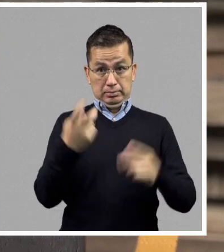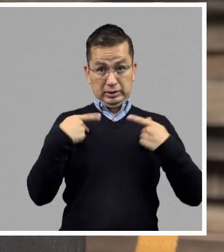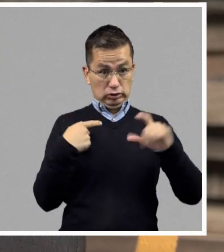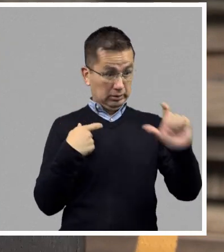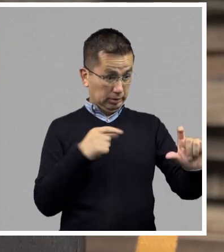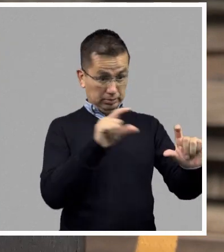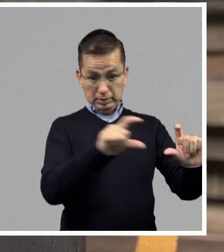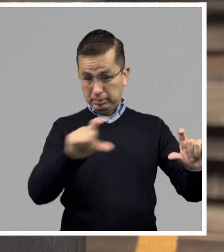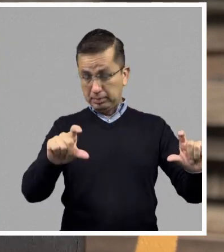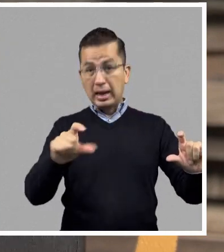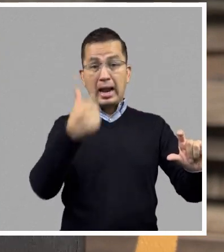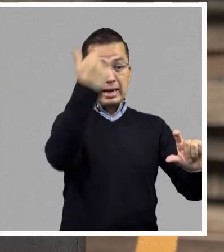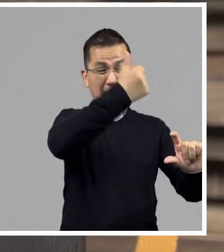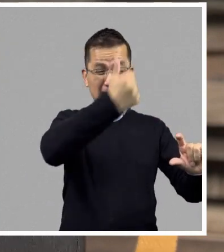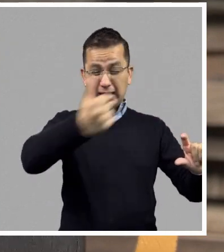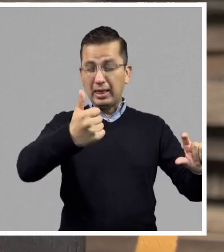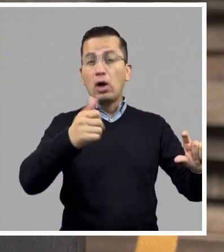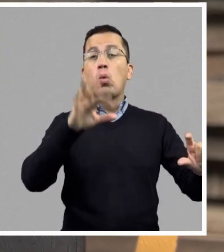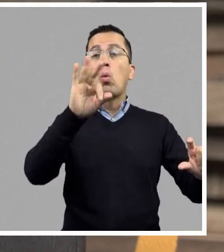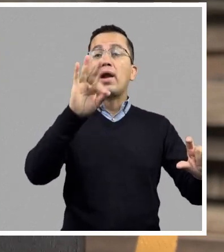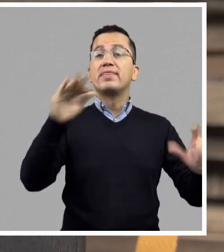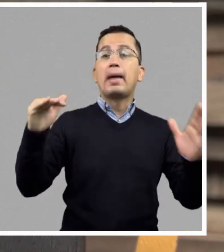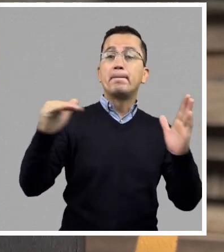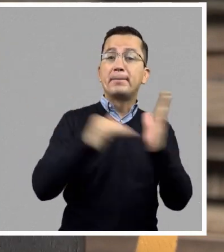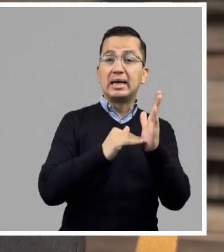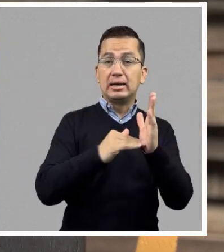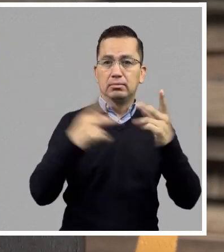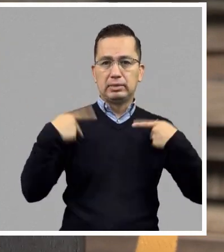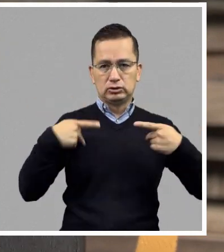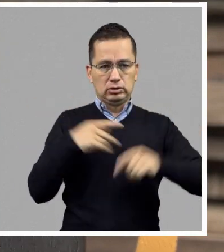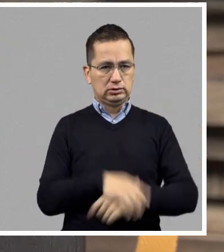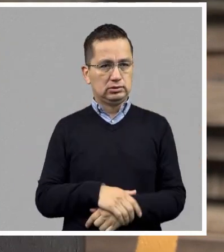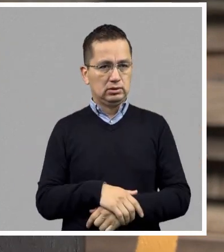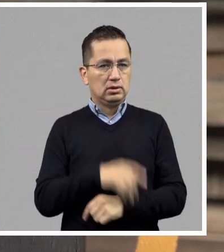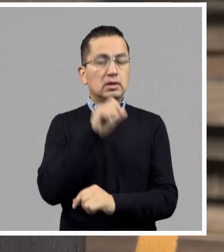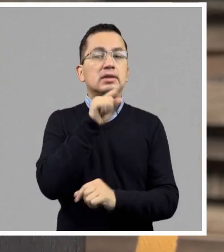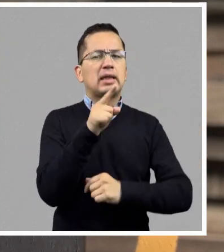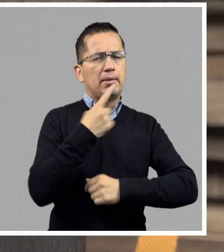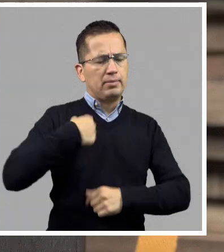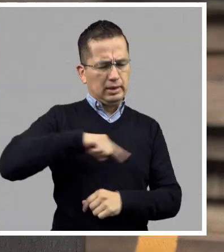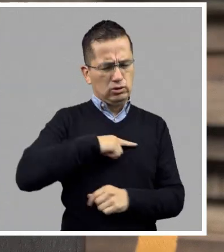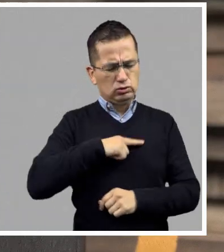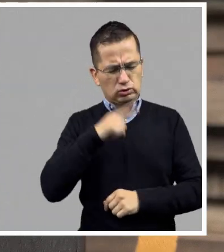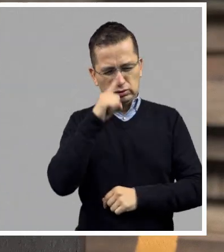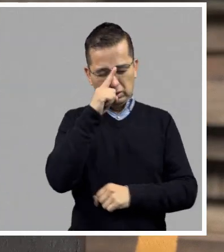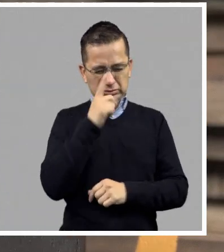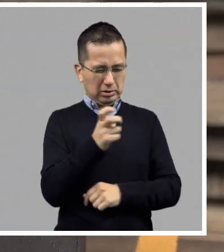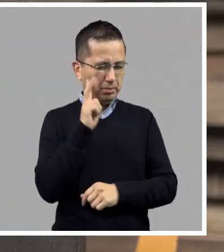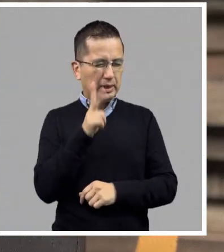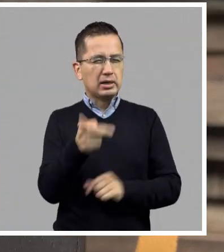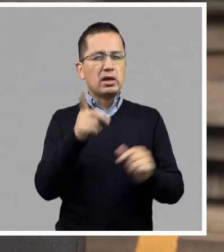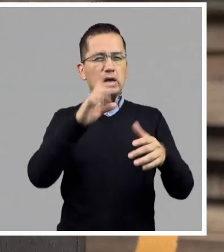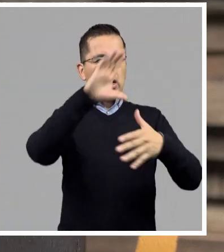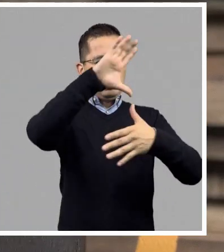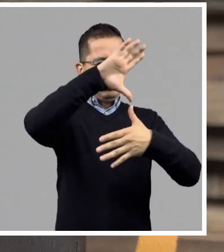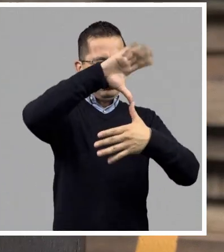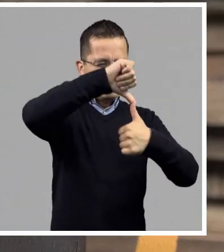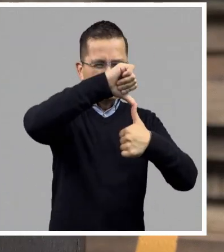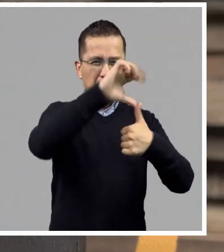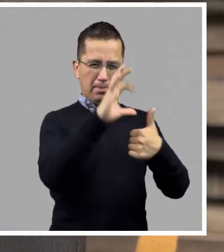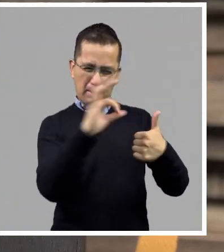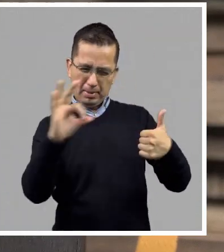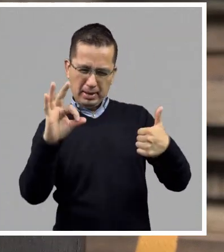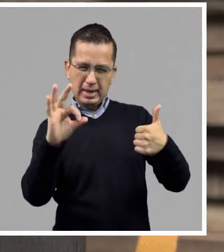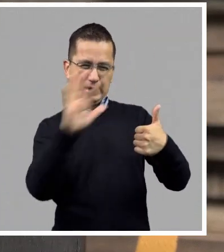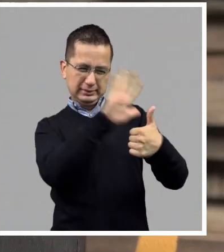humanito cada figurita representa 40,000 personas nos inventamos un índice de negritud sabiendo que hacia el Caribe en ciertas partes